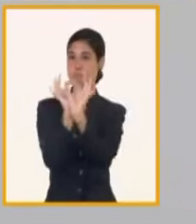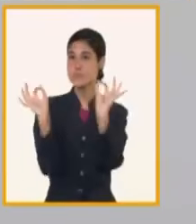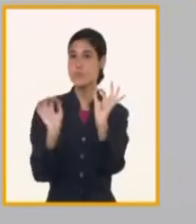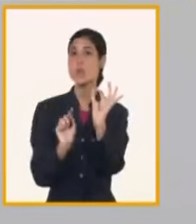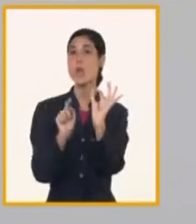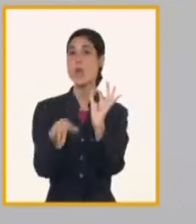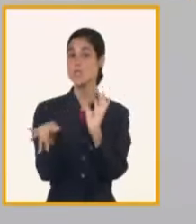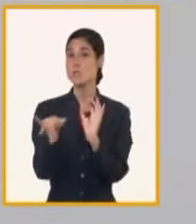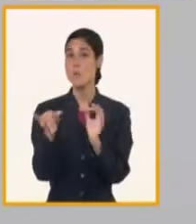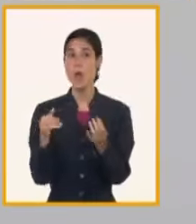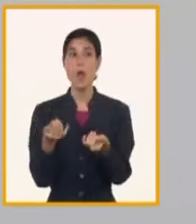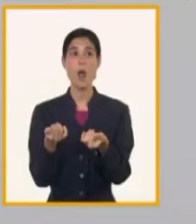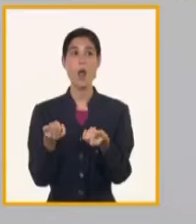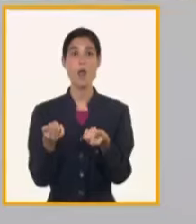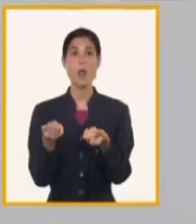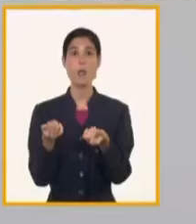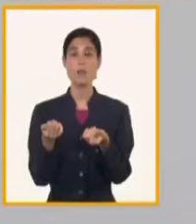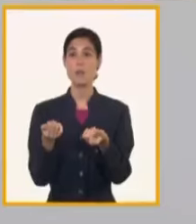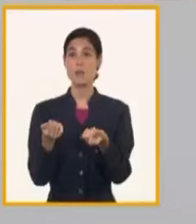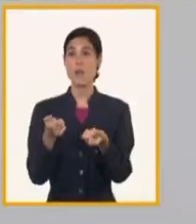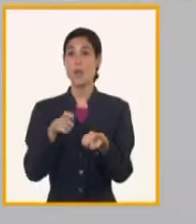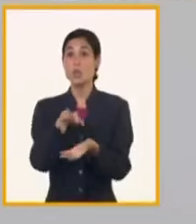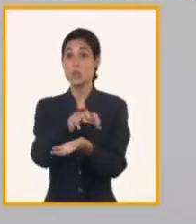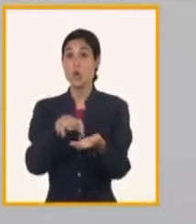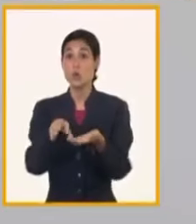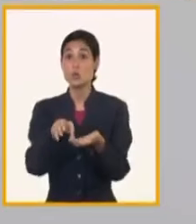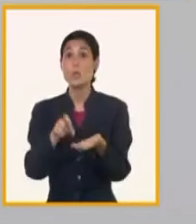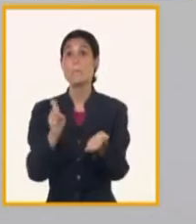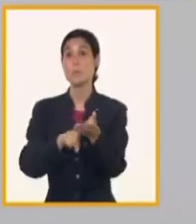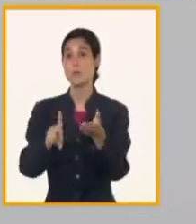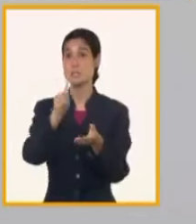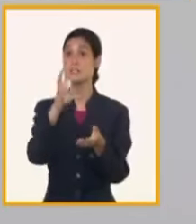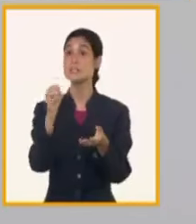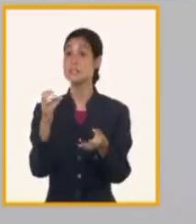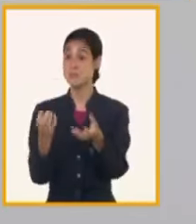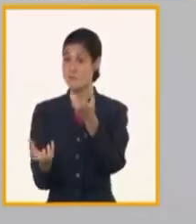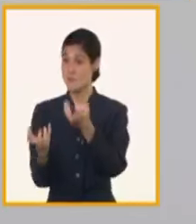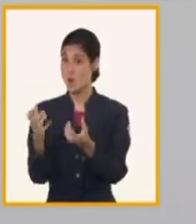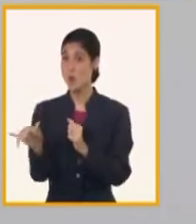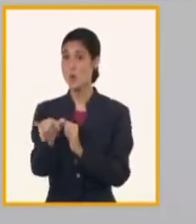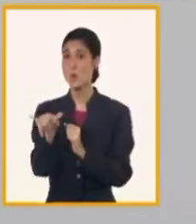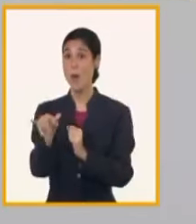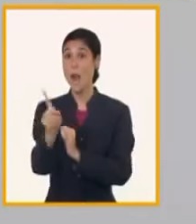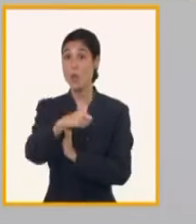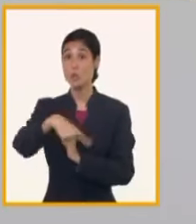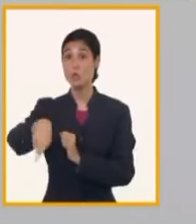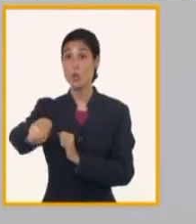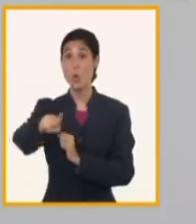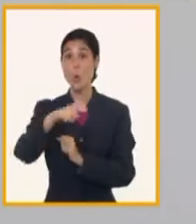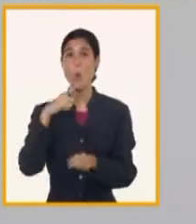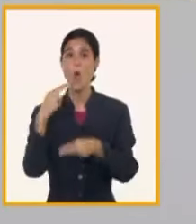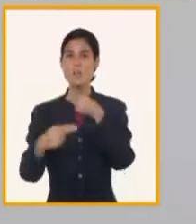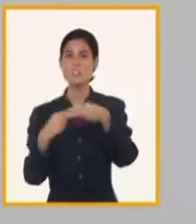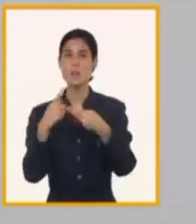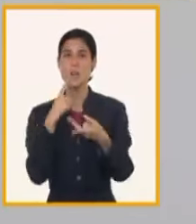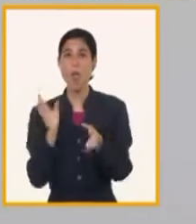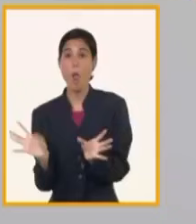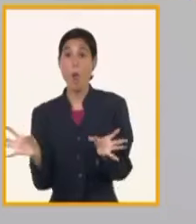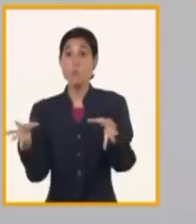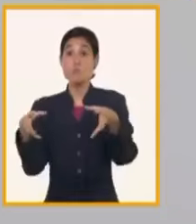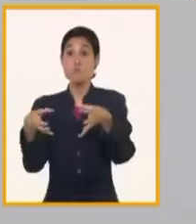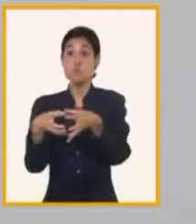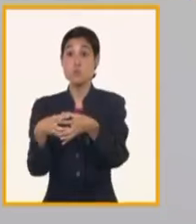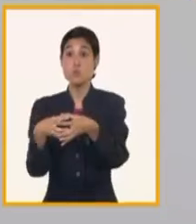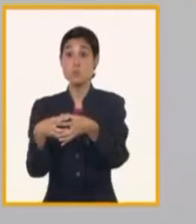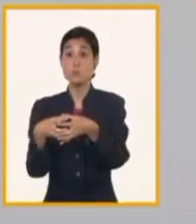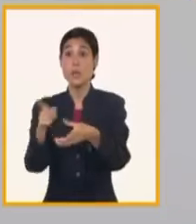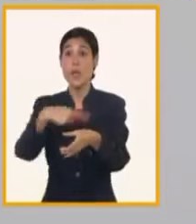electrónica de la refinería de 100 fuego de la industria sider mecánica se unieron equipo inmediatamente y dijimos vamos a resolver el tema de la yo